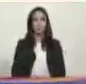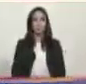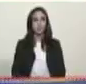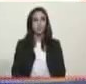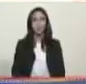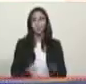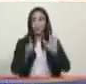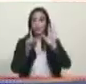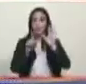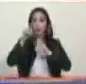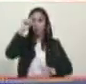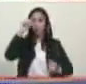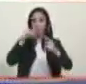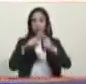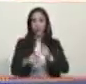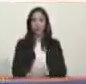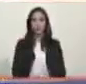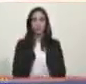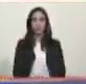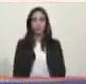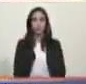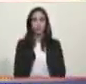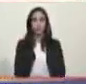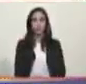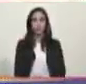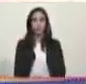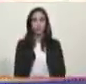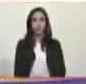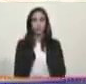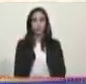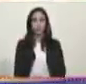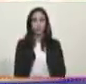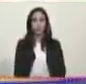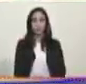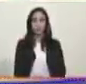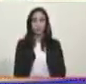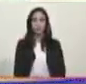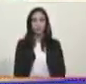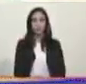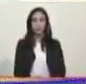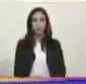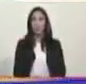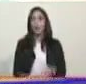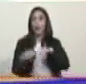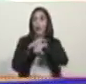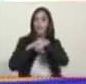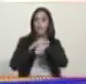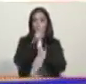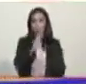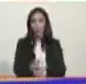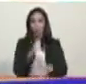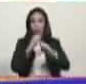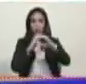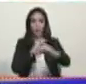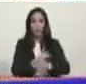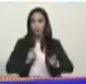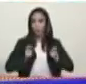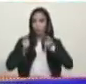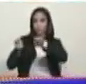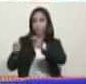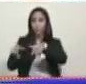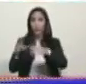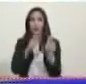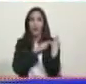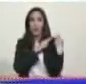Sexto vértice. Y estoy nombrando al ministro Hipólito como jefe